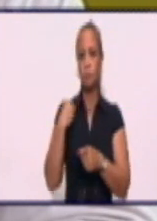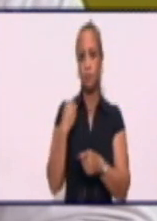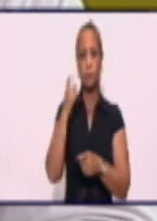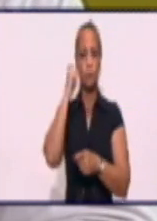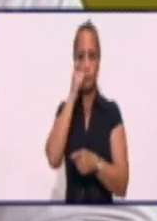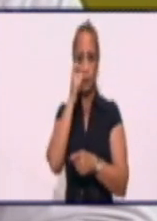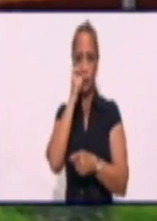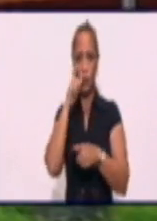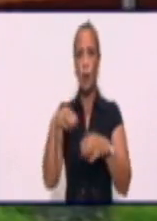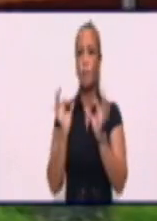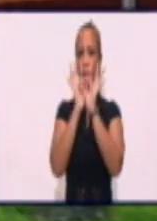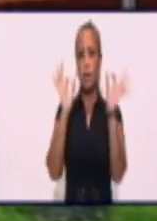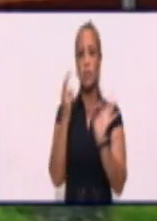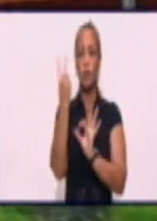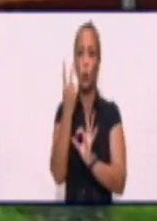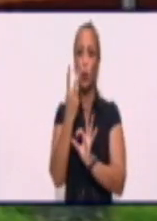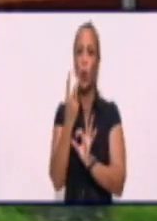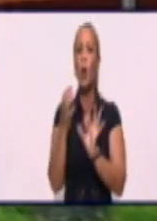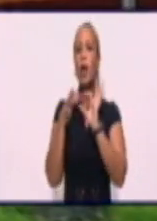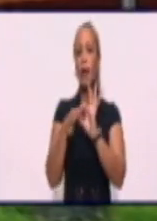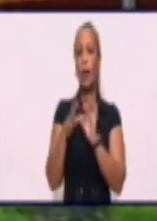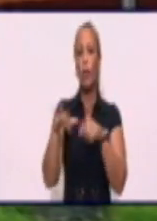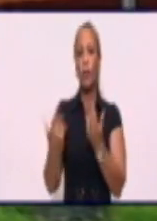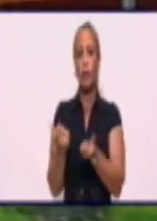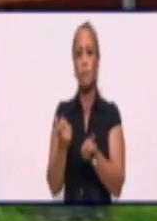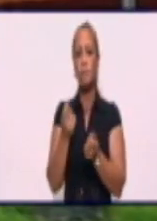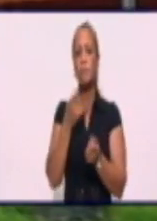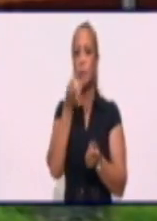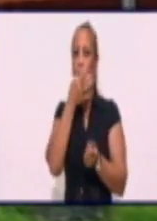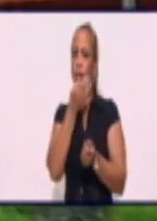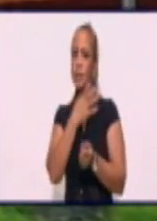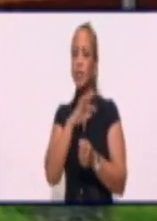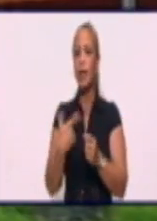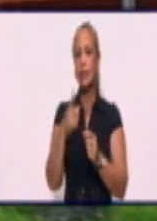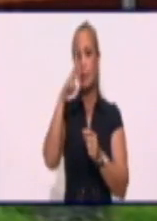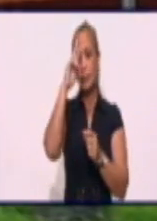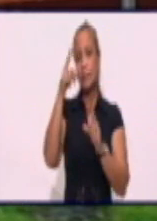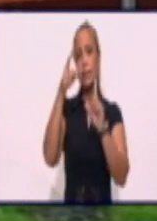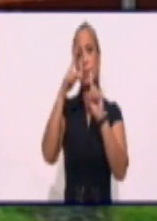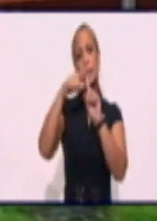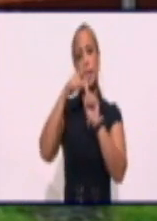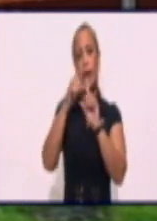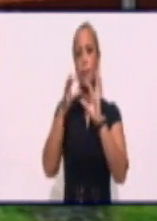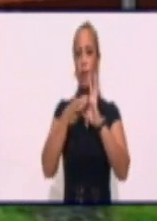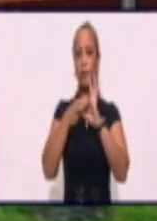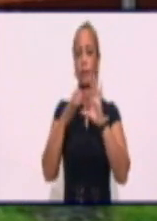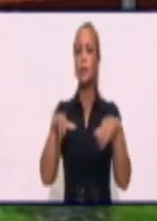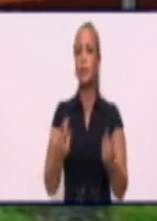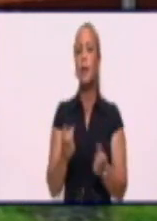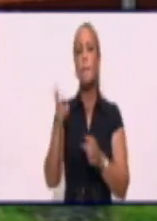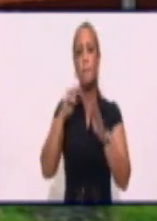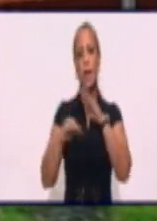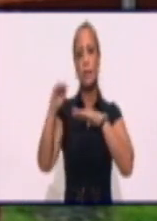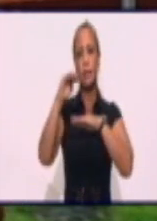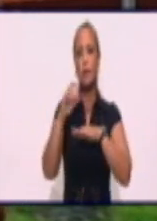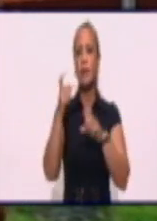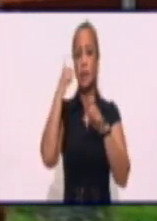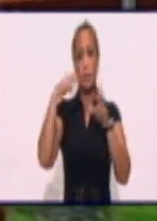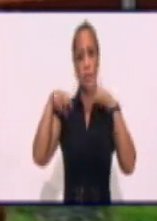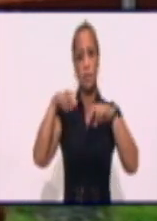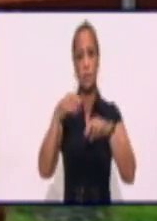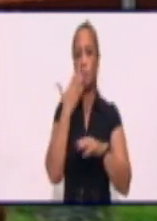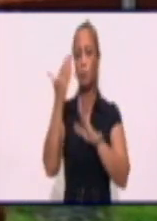especialista de segundo grado en medicina interna, especialista de segundo grado en terapia intensiva, máster en ciencias. Bienvenidos y